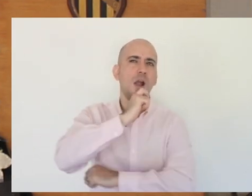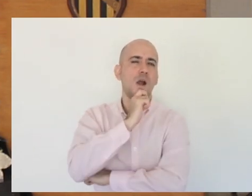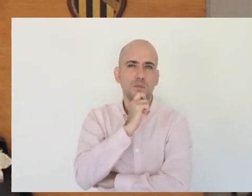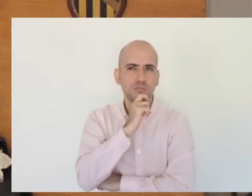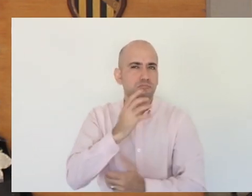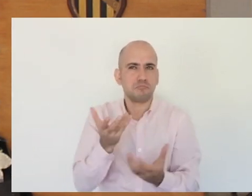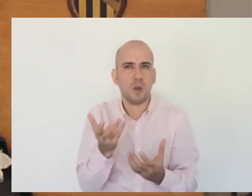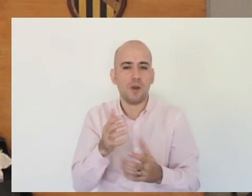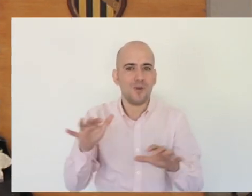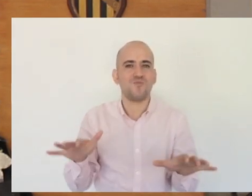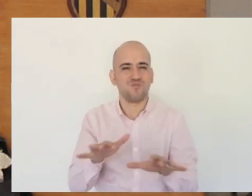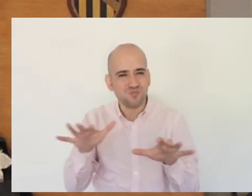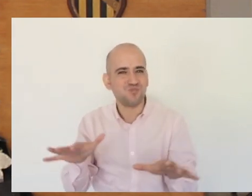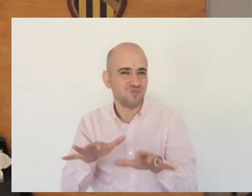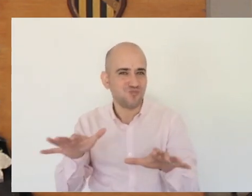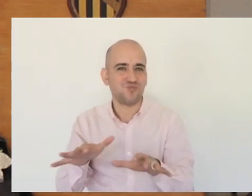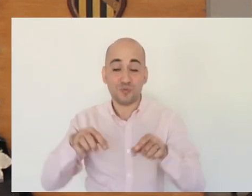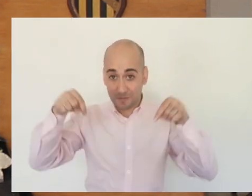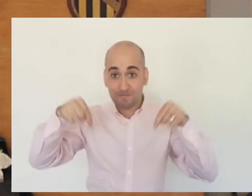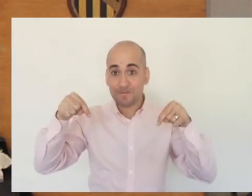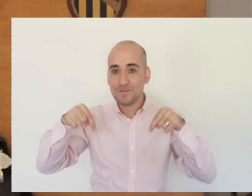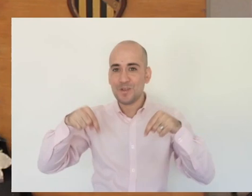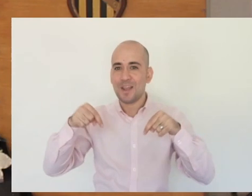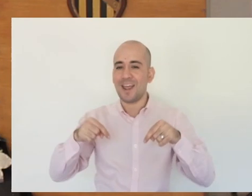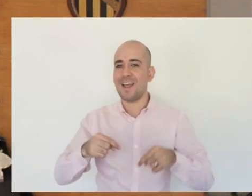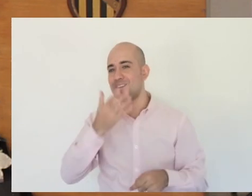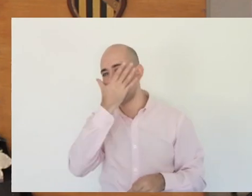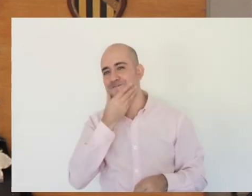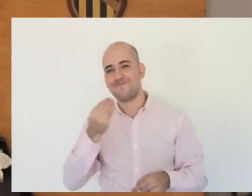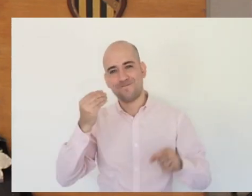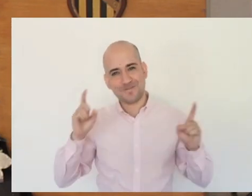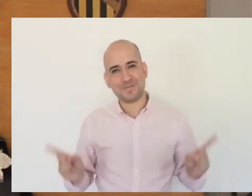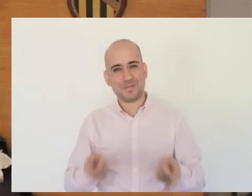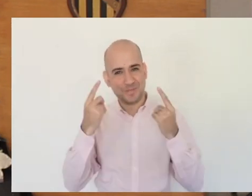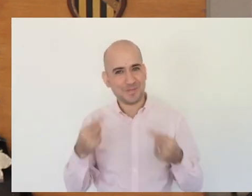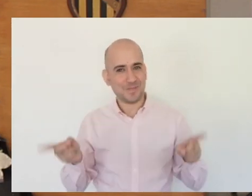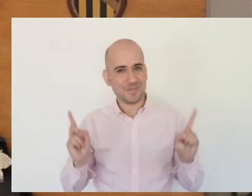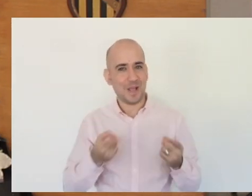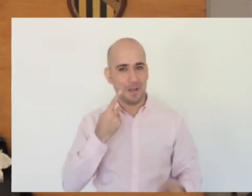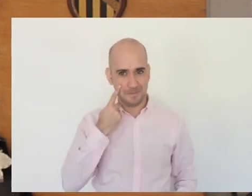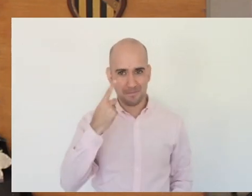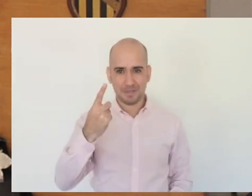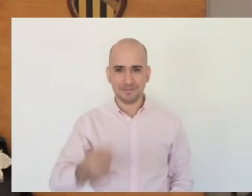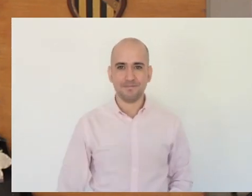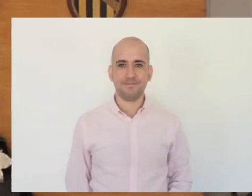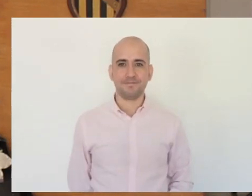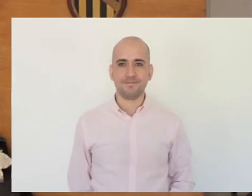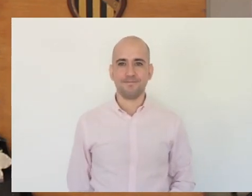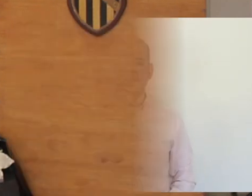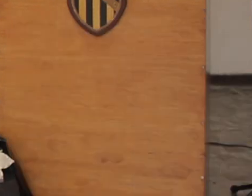sus utopías personales, nos regala un instante de belleza a través de la música y sus compases.